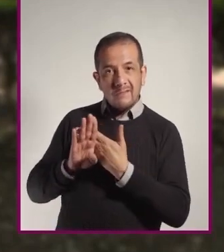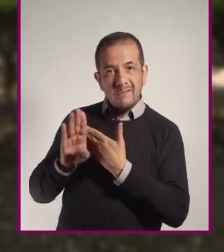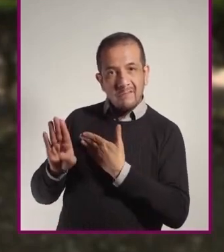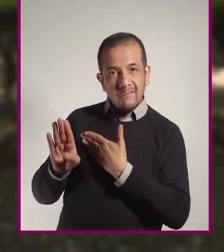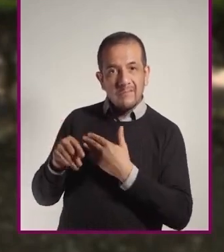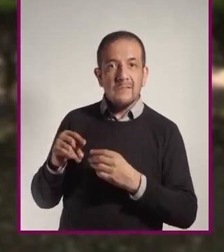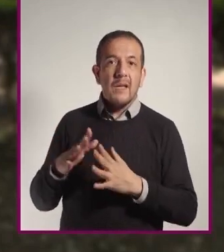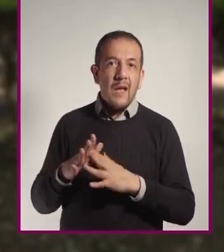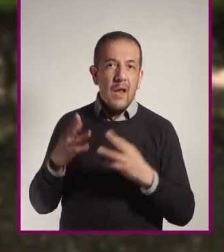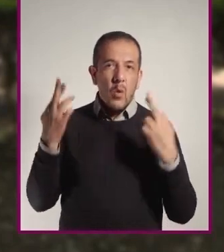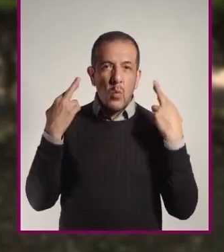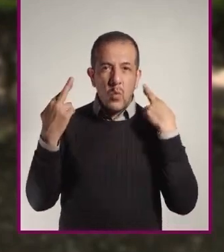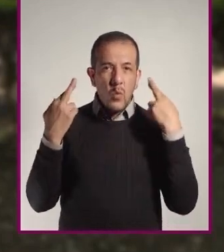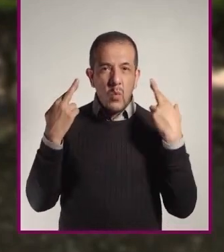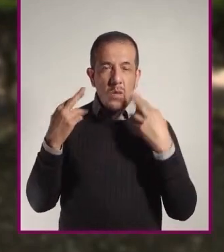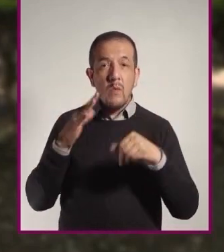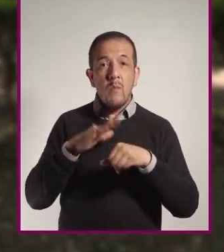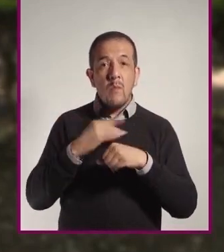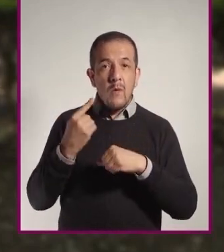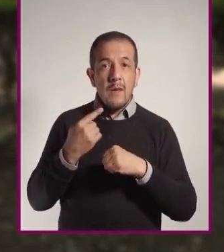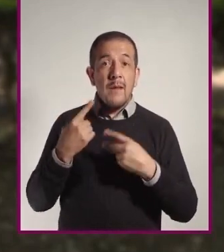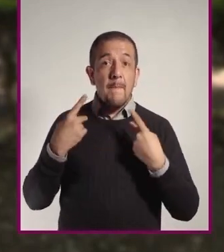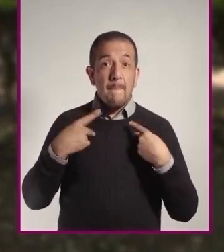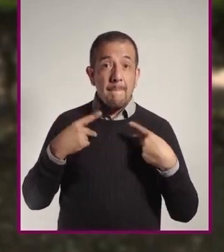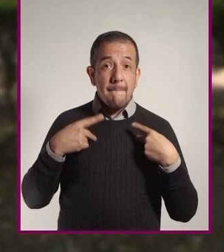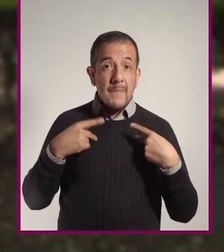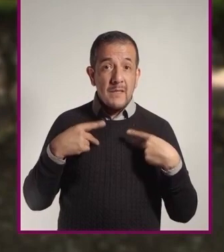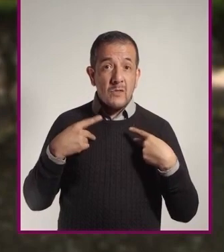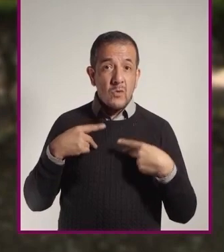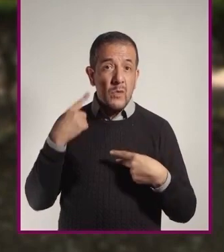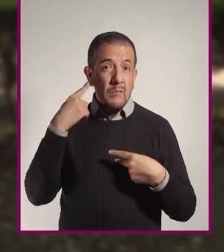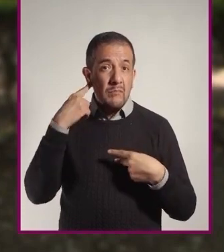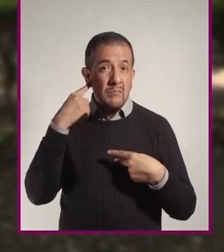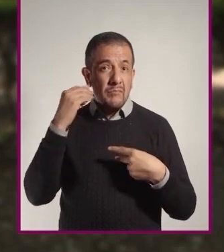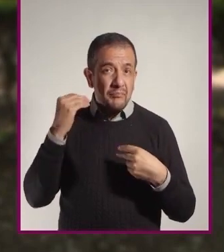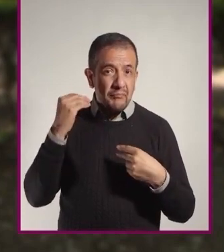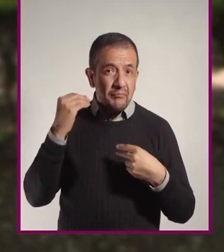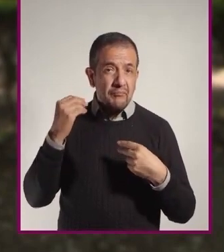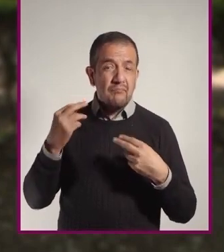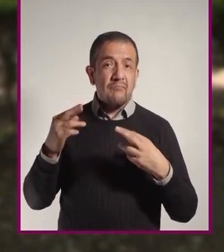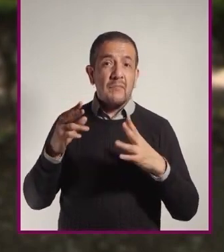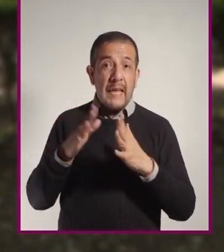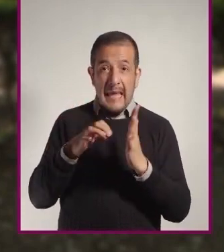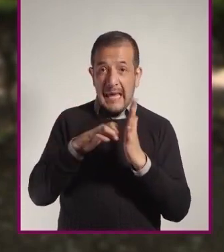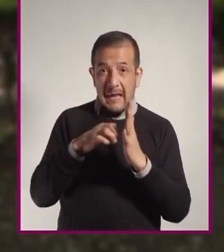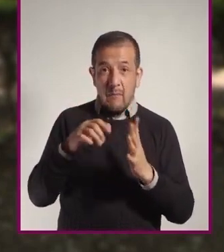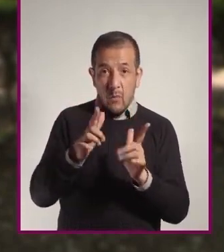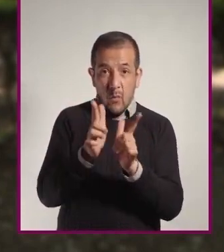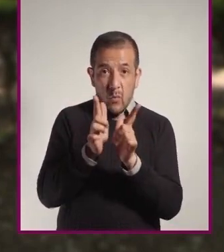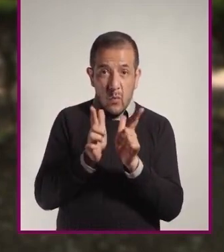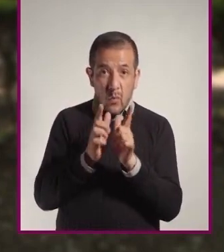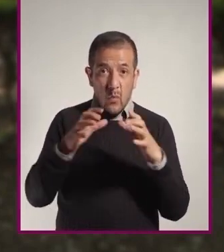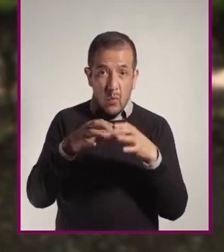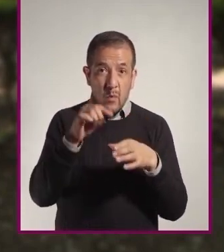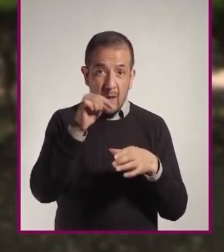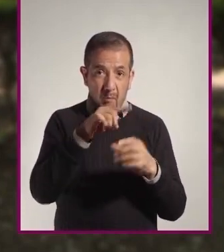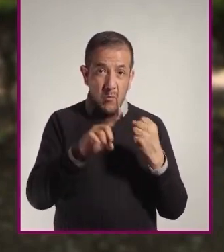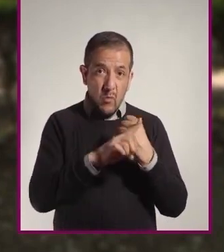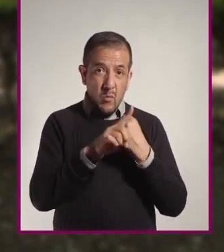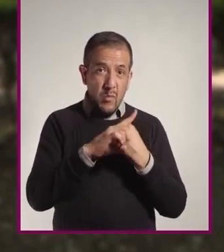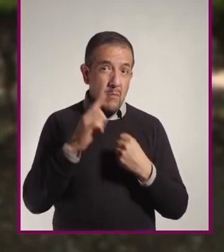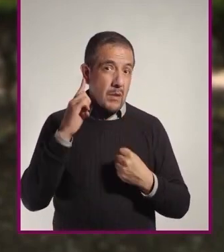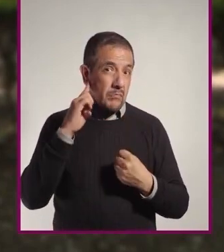mínimo, ya que esto afecta la audición de las personas con pérdida auditiva. Si en un grupo hay una persona con problemas